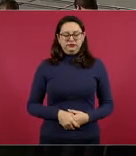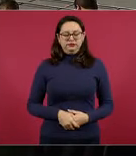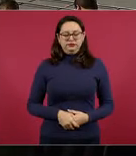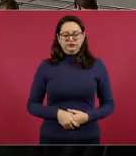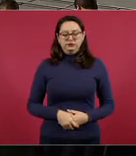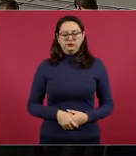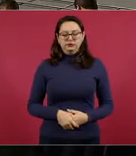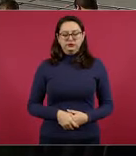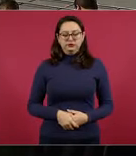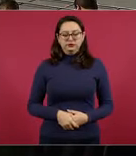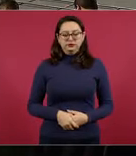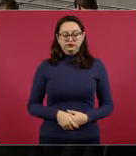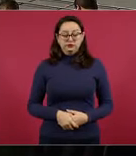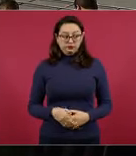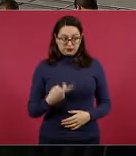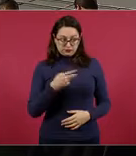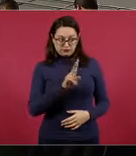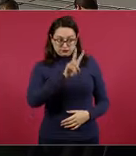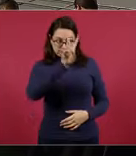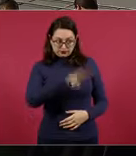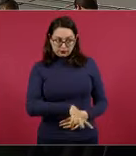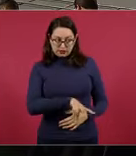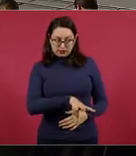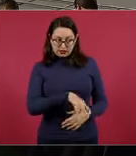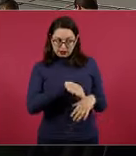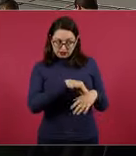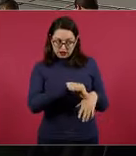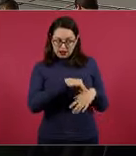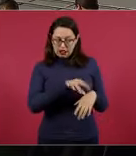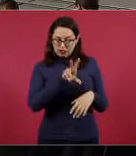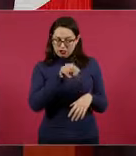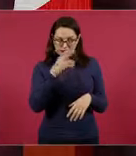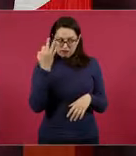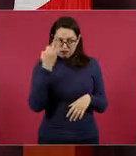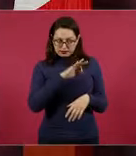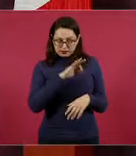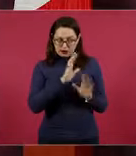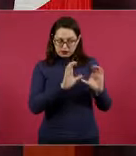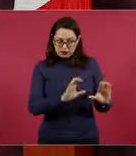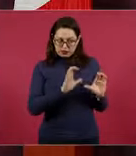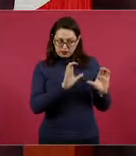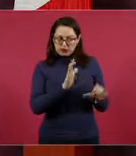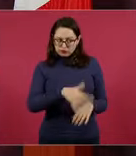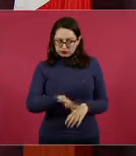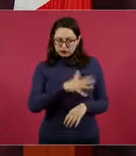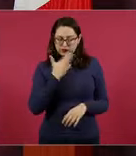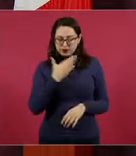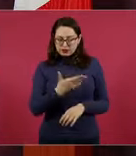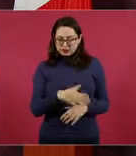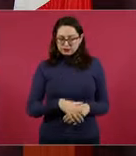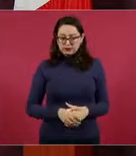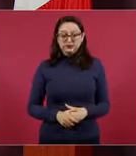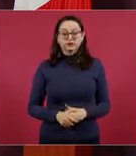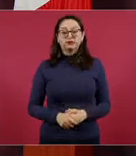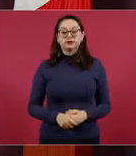Nada más que sea real, no vaya a ser también, porque hay. Es la tercera protesta.